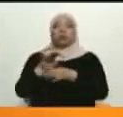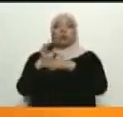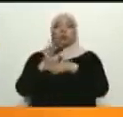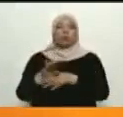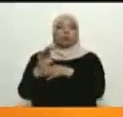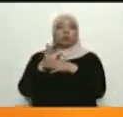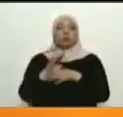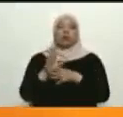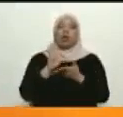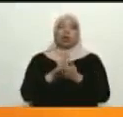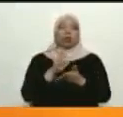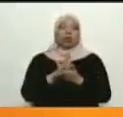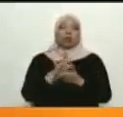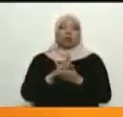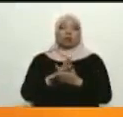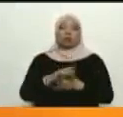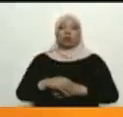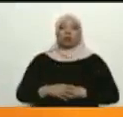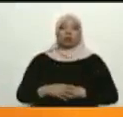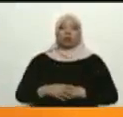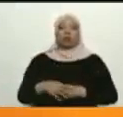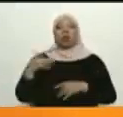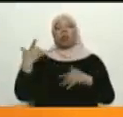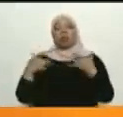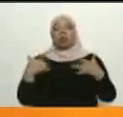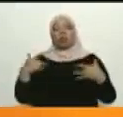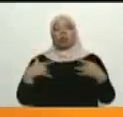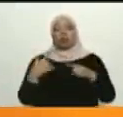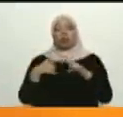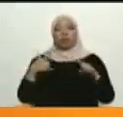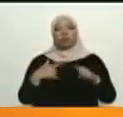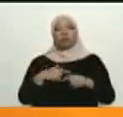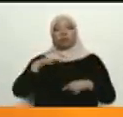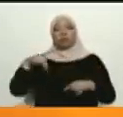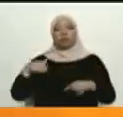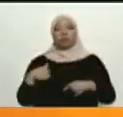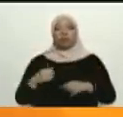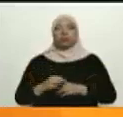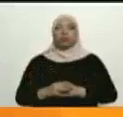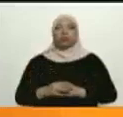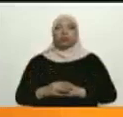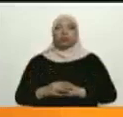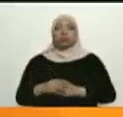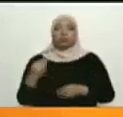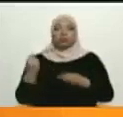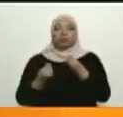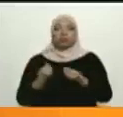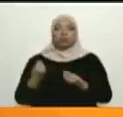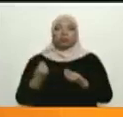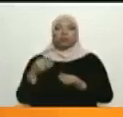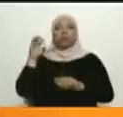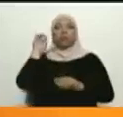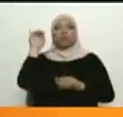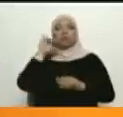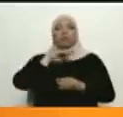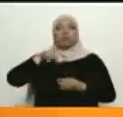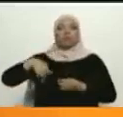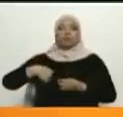la tranquilidad para el resguardo de las distintas actividades esto nos dice Bueno vamos que vamos a seguir adelante potenciando